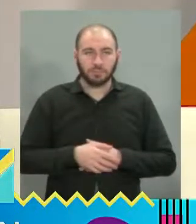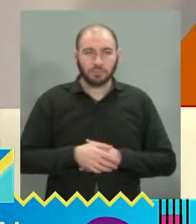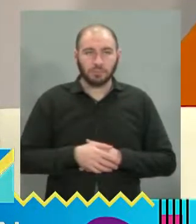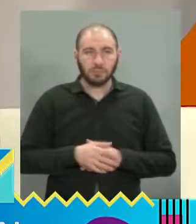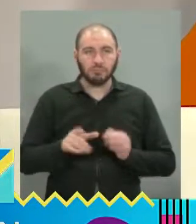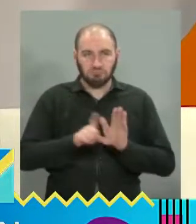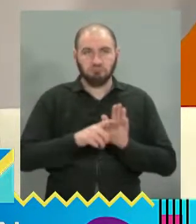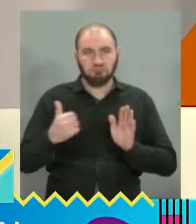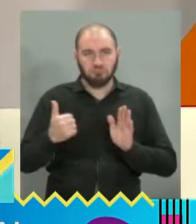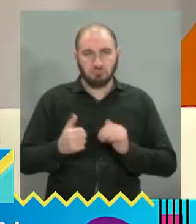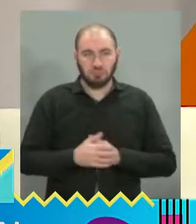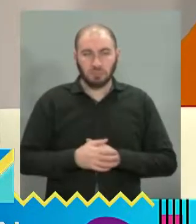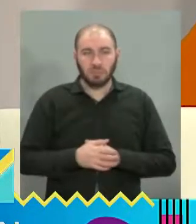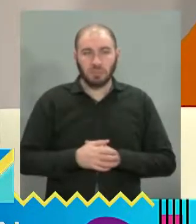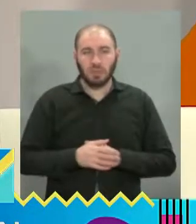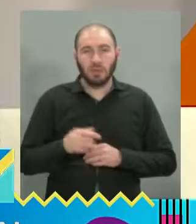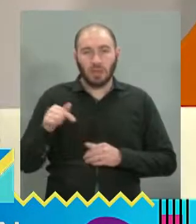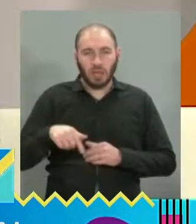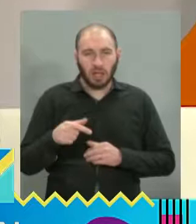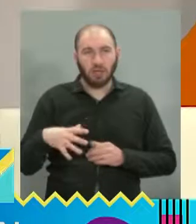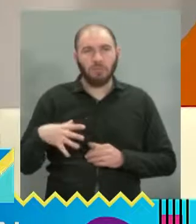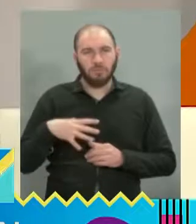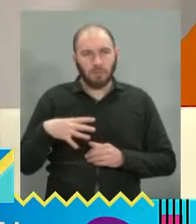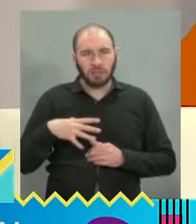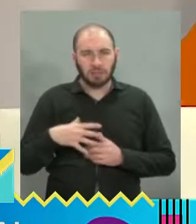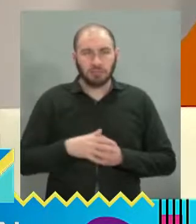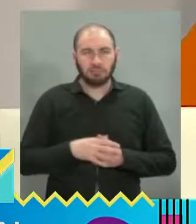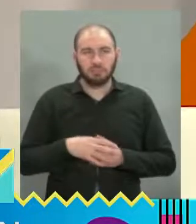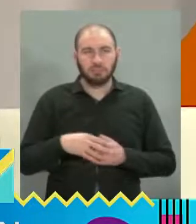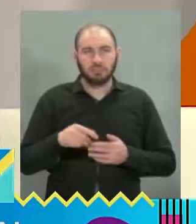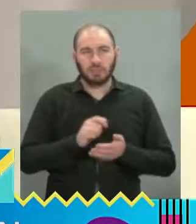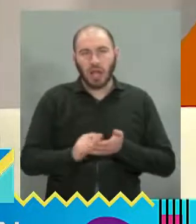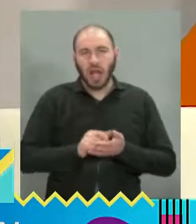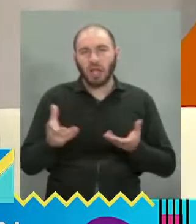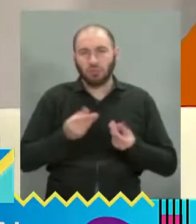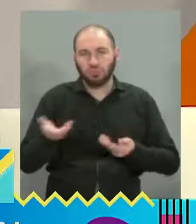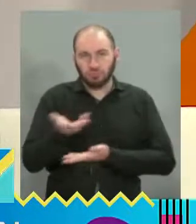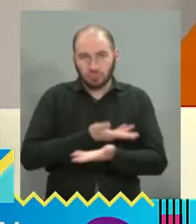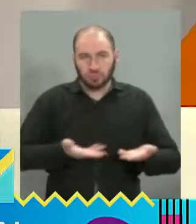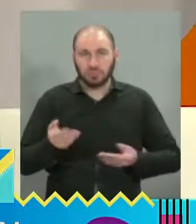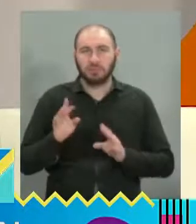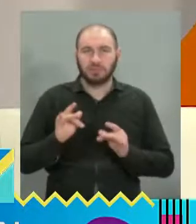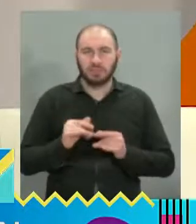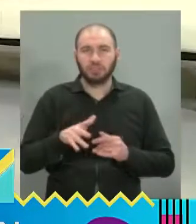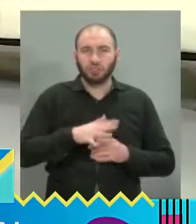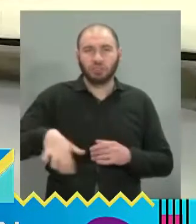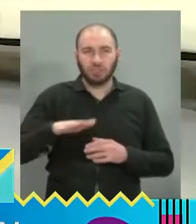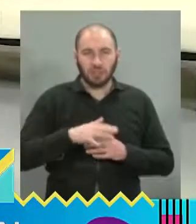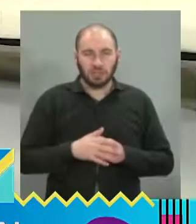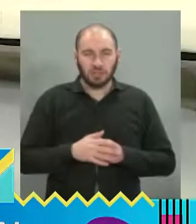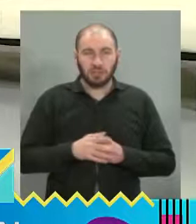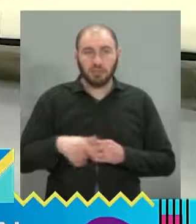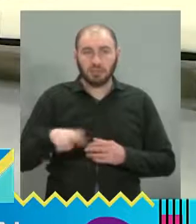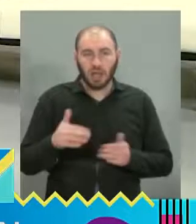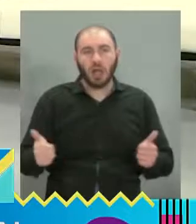hay buenas leyes, hay que todavía terminarlas de bajar con la ayuda de todas y de todos, si no es muy difícil. La sociedad tiene